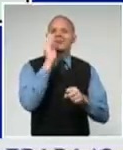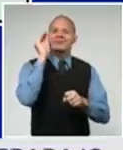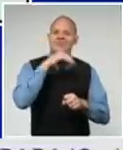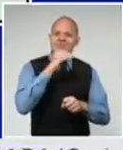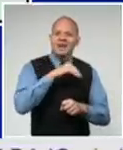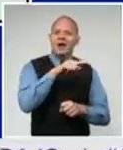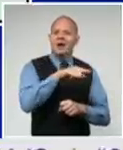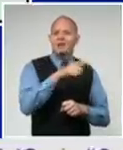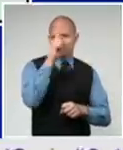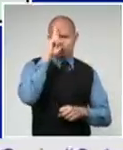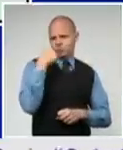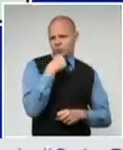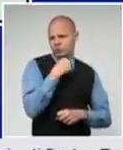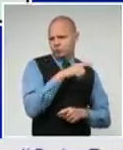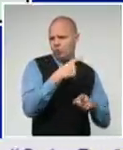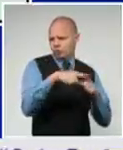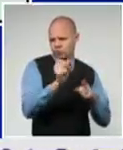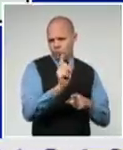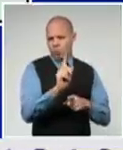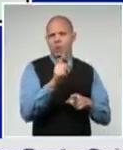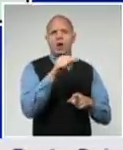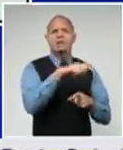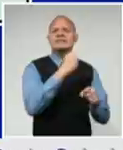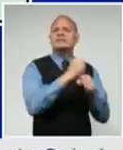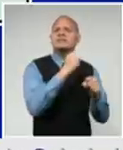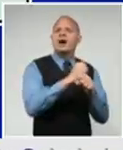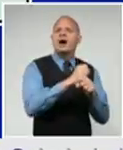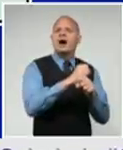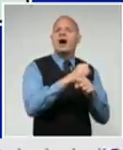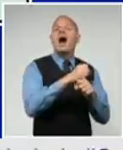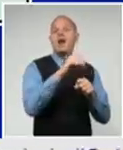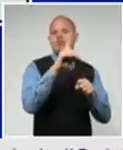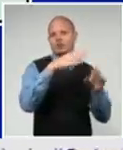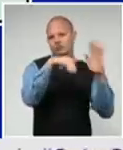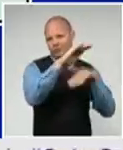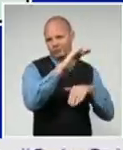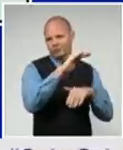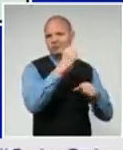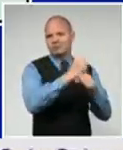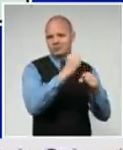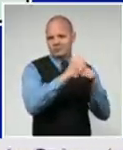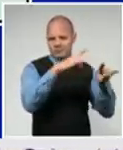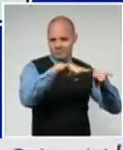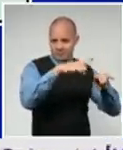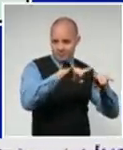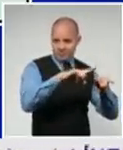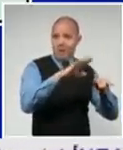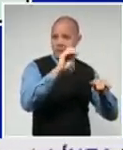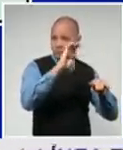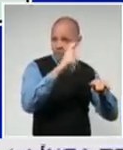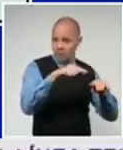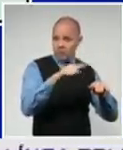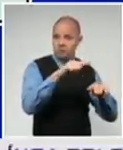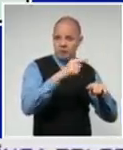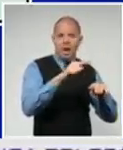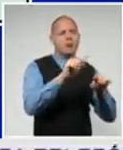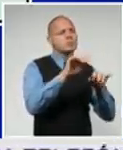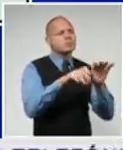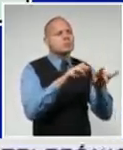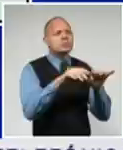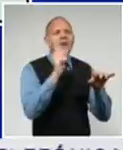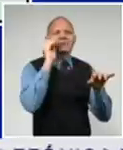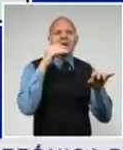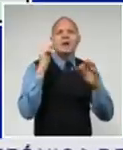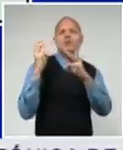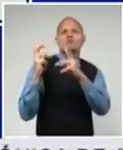siempre nos da los pronósticos que reflejan un poco este comportamiento. Y con este